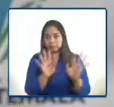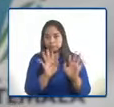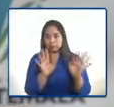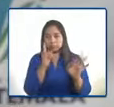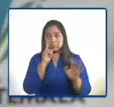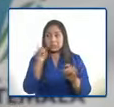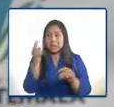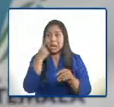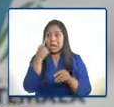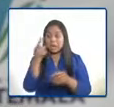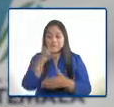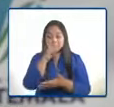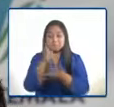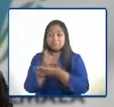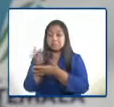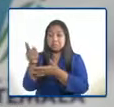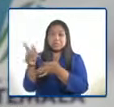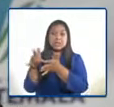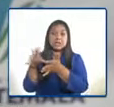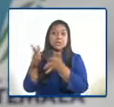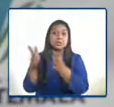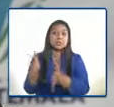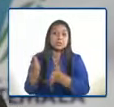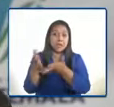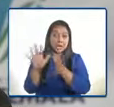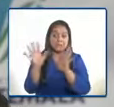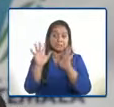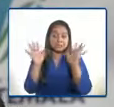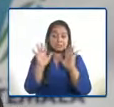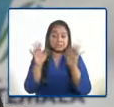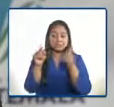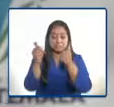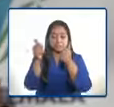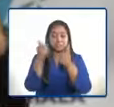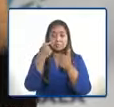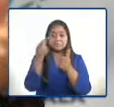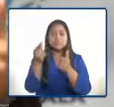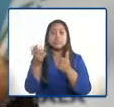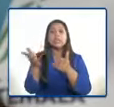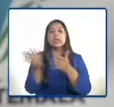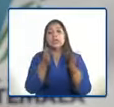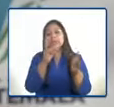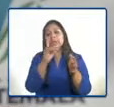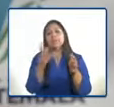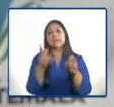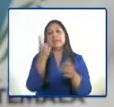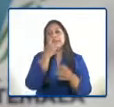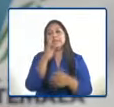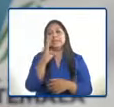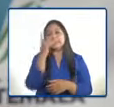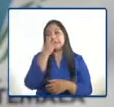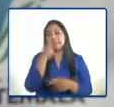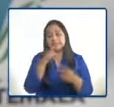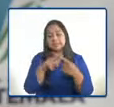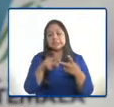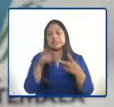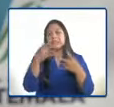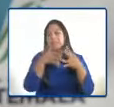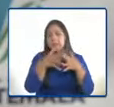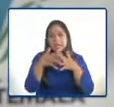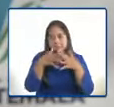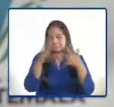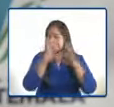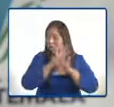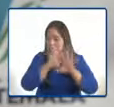visto bueno los técnicos de la Secretaría de Bienestar Social, también los técnicos de la Embajada de Estados Unidos, de manera de